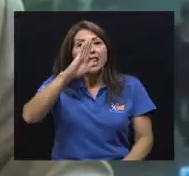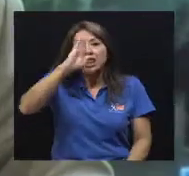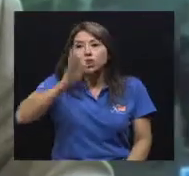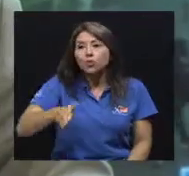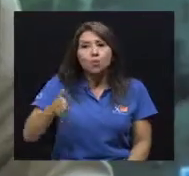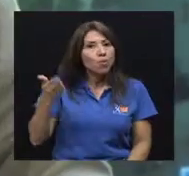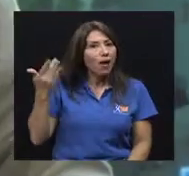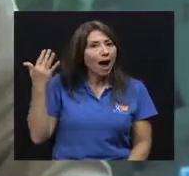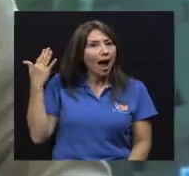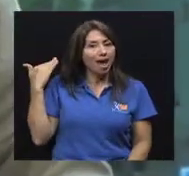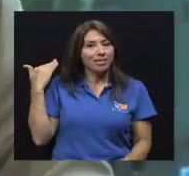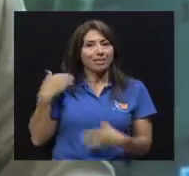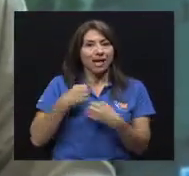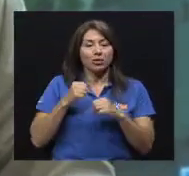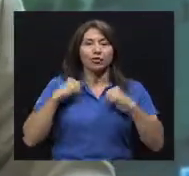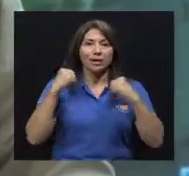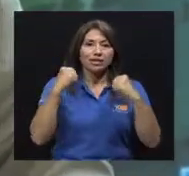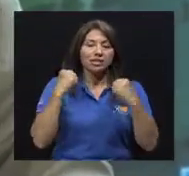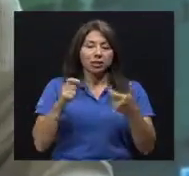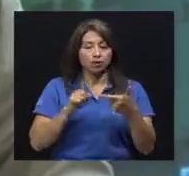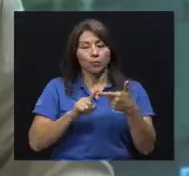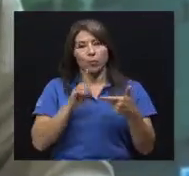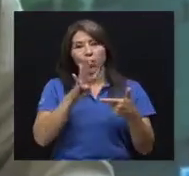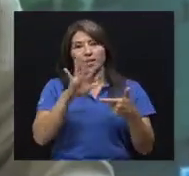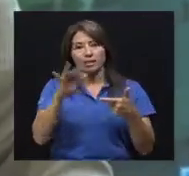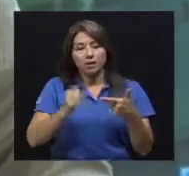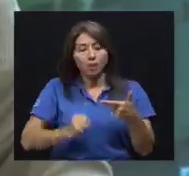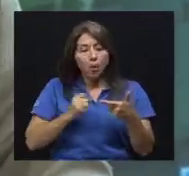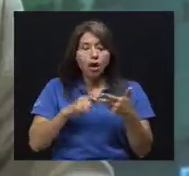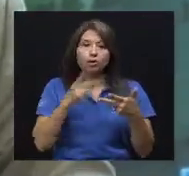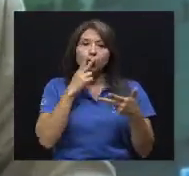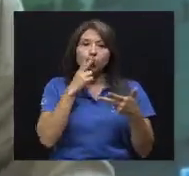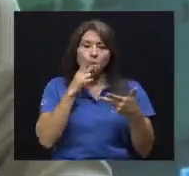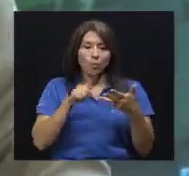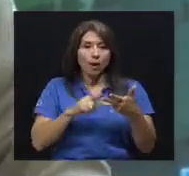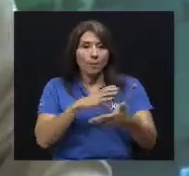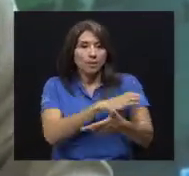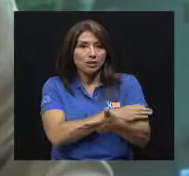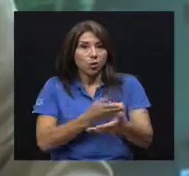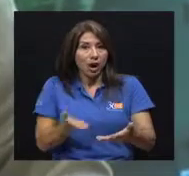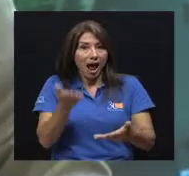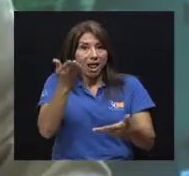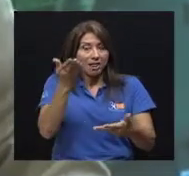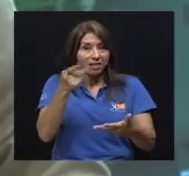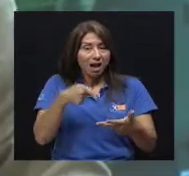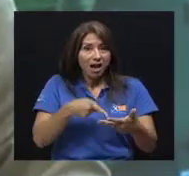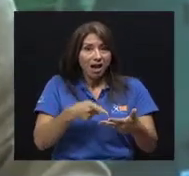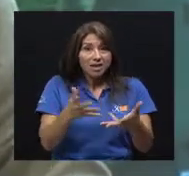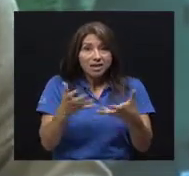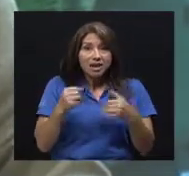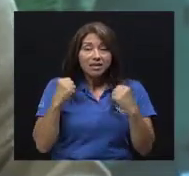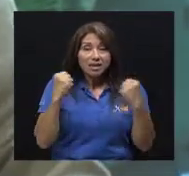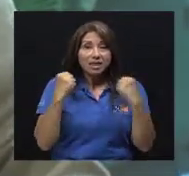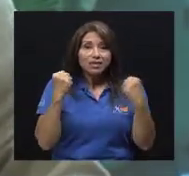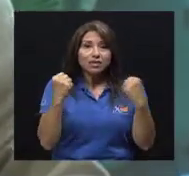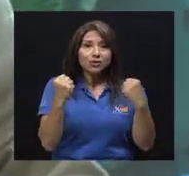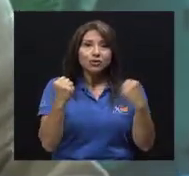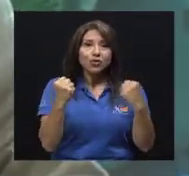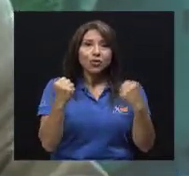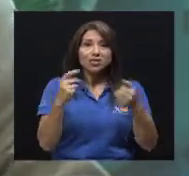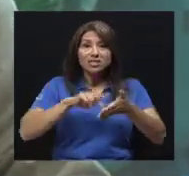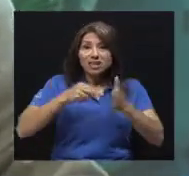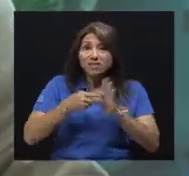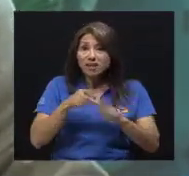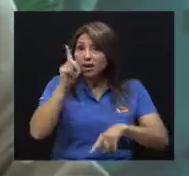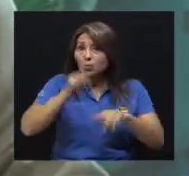ejercicio, llega con 45 años, es fumador, tiene presión alta y quiere hacer ejercicio, no significa que no lo pueda hacer, pero uno no le va a